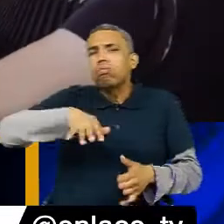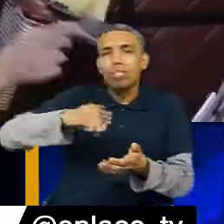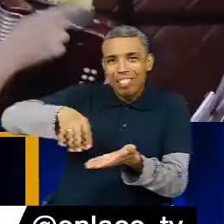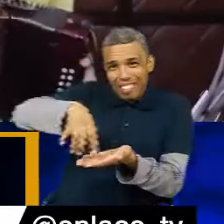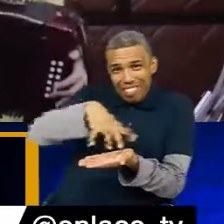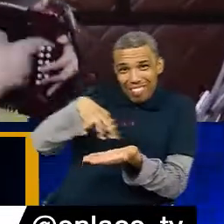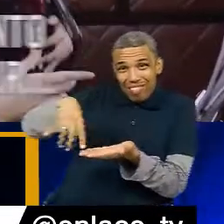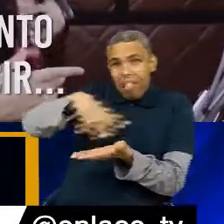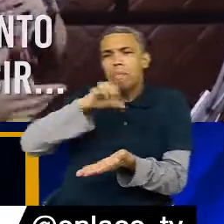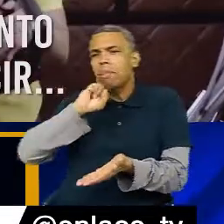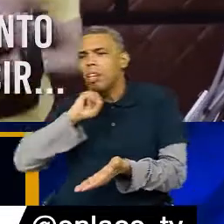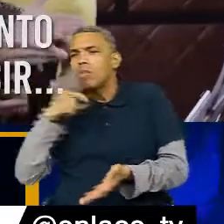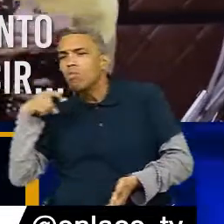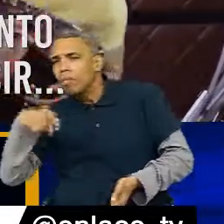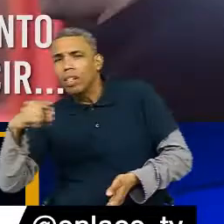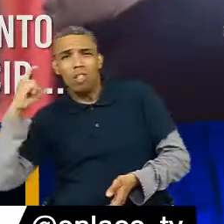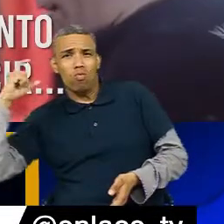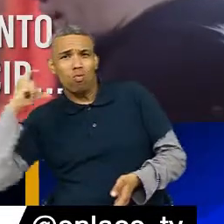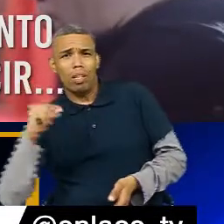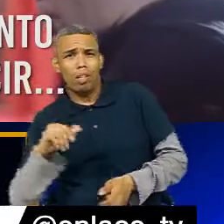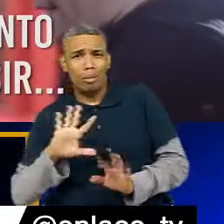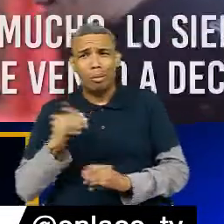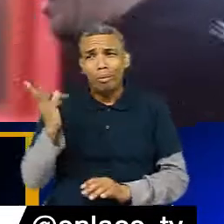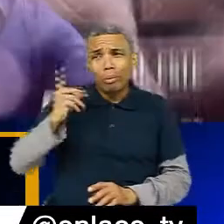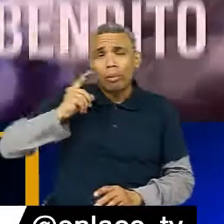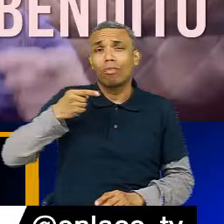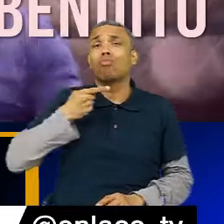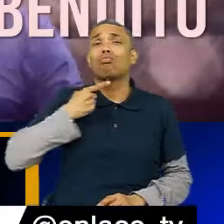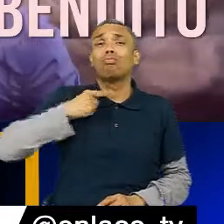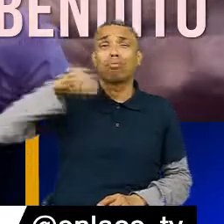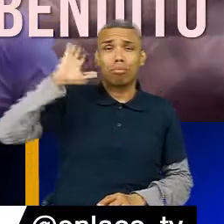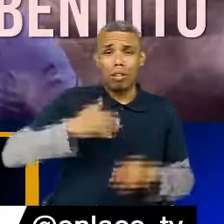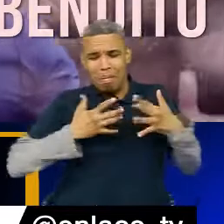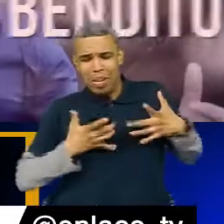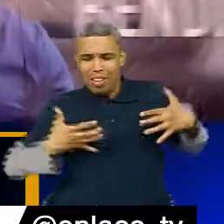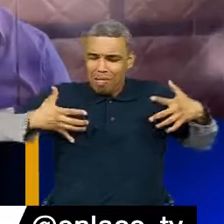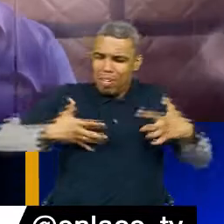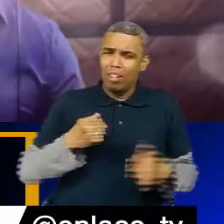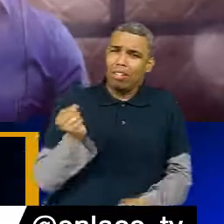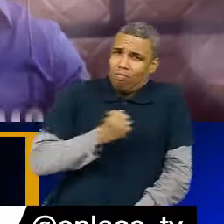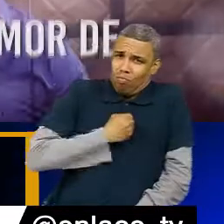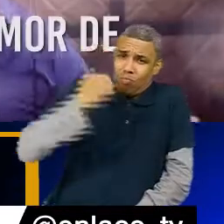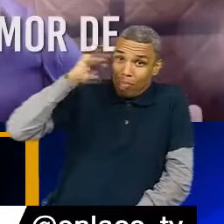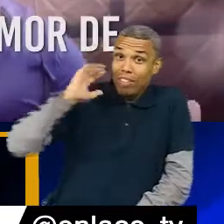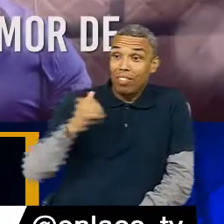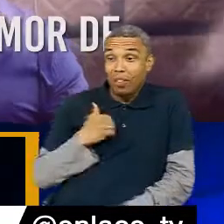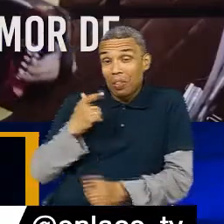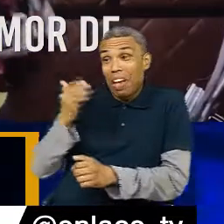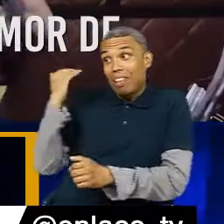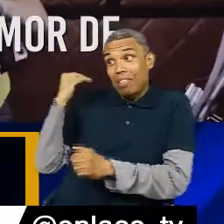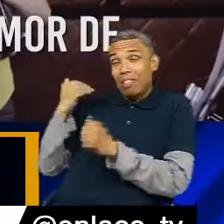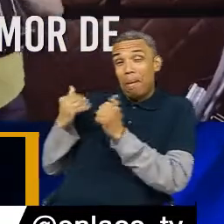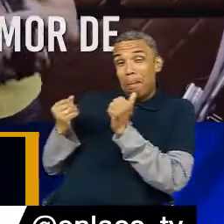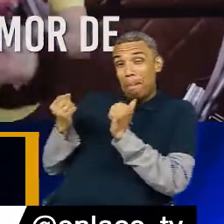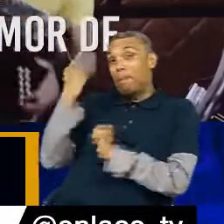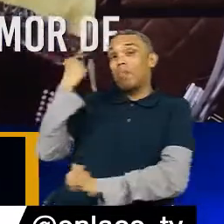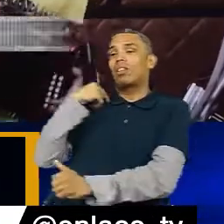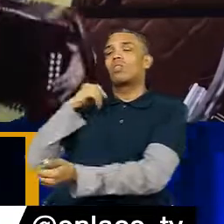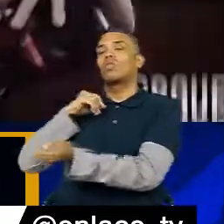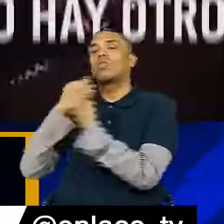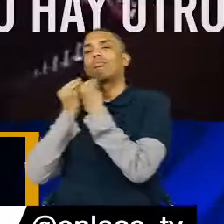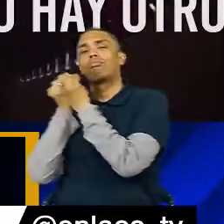que es Bucaramanga, Cúcuta, Barranca Bermeja, todo lo que es los santanderes son fuertes, y arrancamos ayer en Cúcuta. Estuvimos en Cúcuta visitando medios de